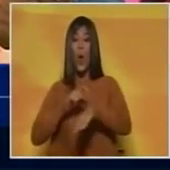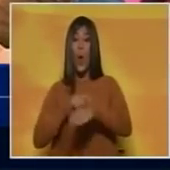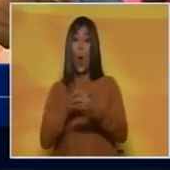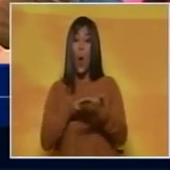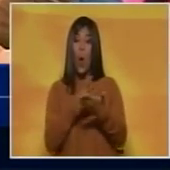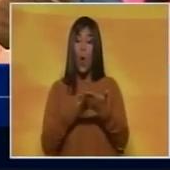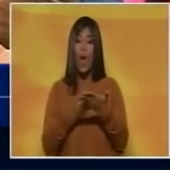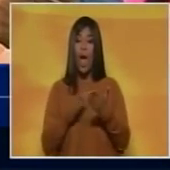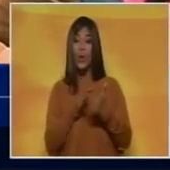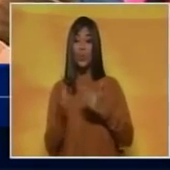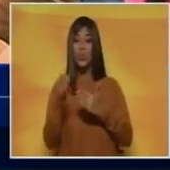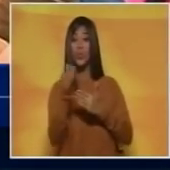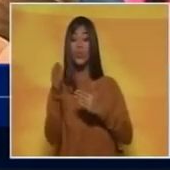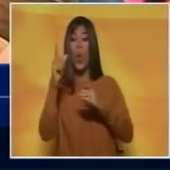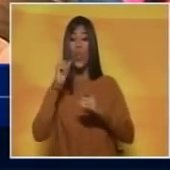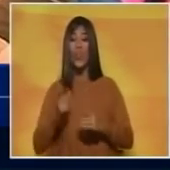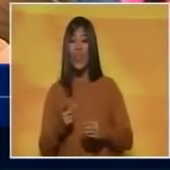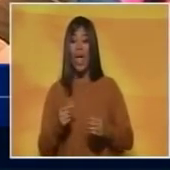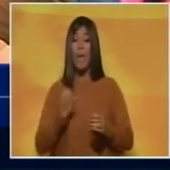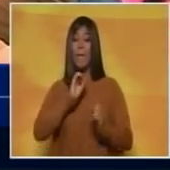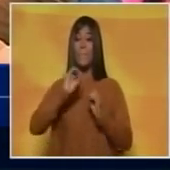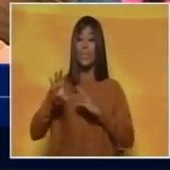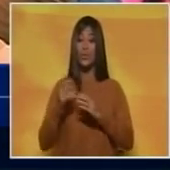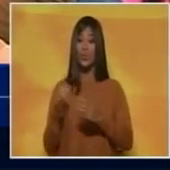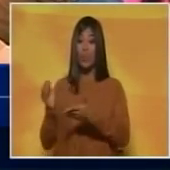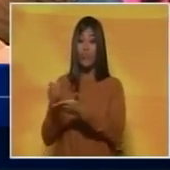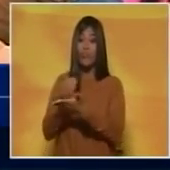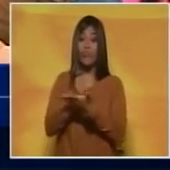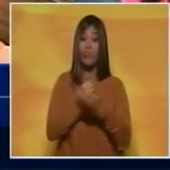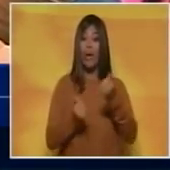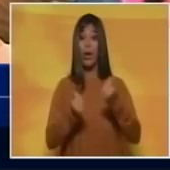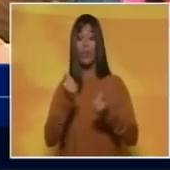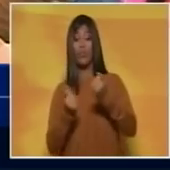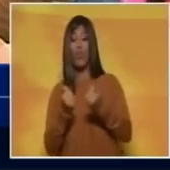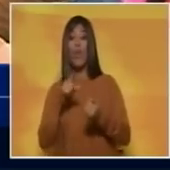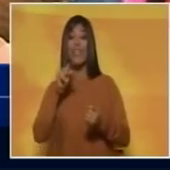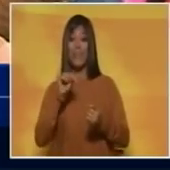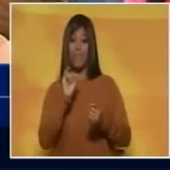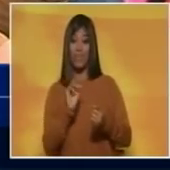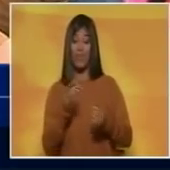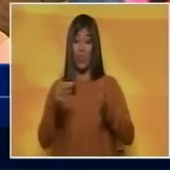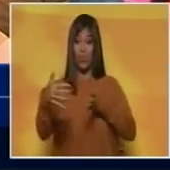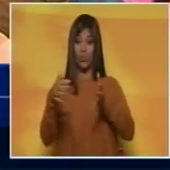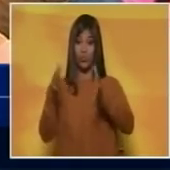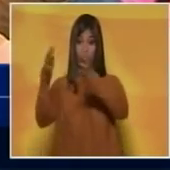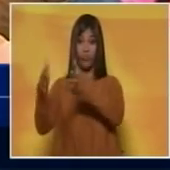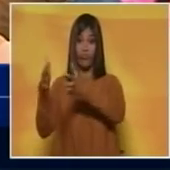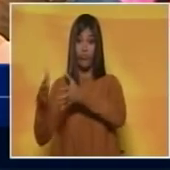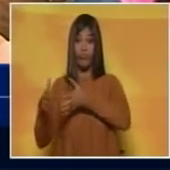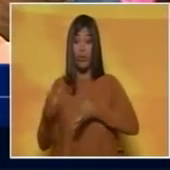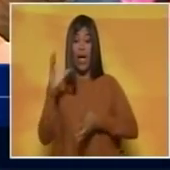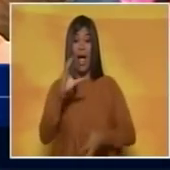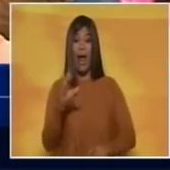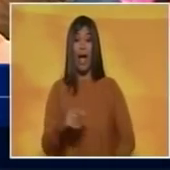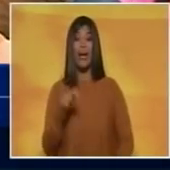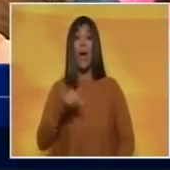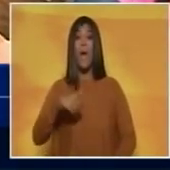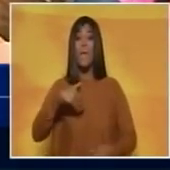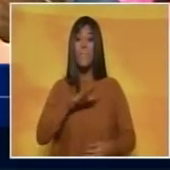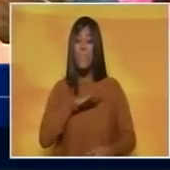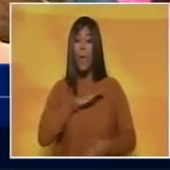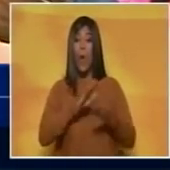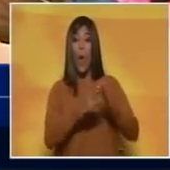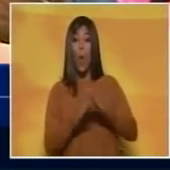y la ruta por donde deben pasar los camiones recolectores. Y estos contenedores que vamos a colocar en Caracas van a ser las